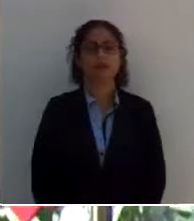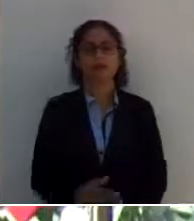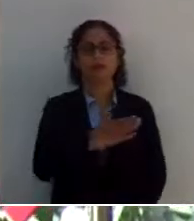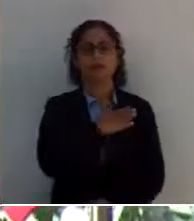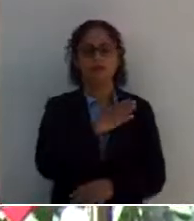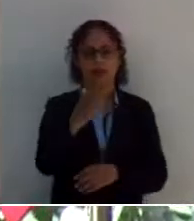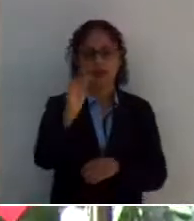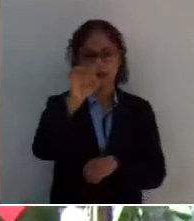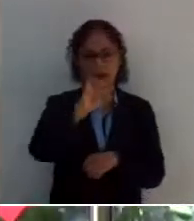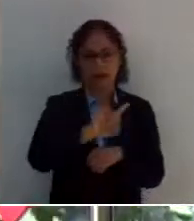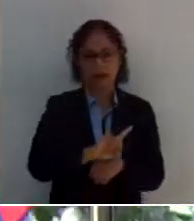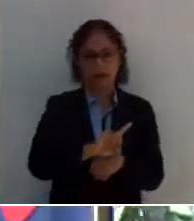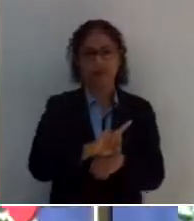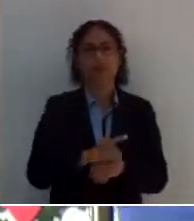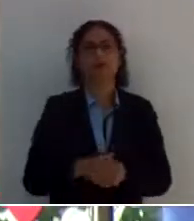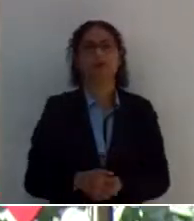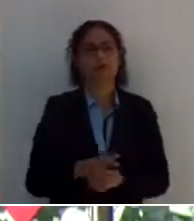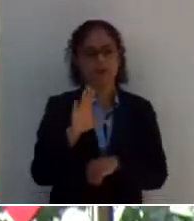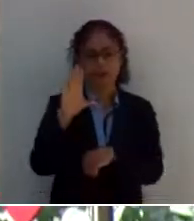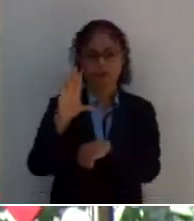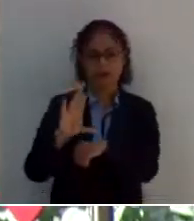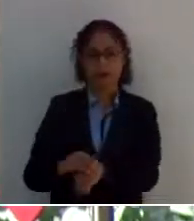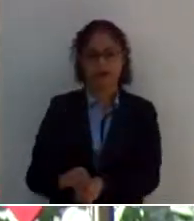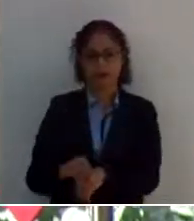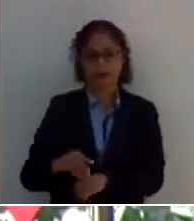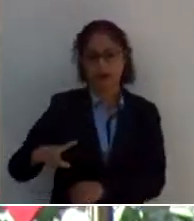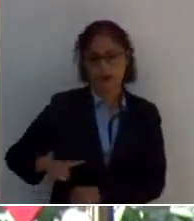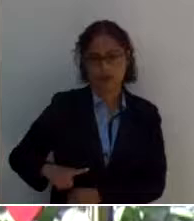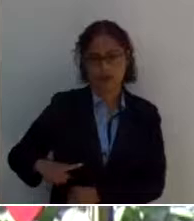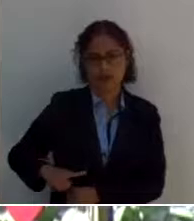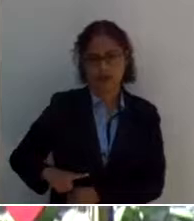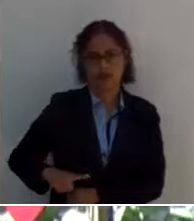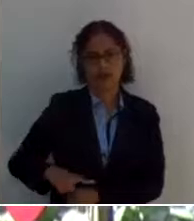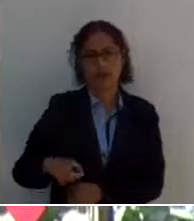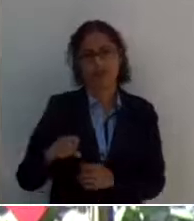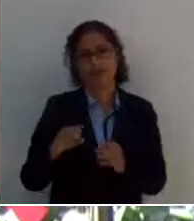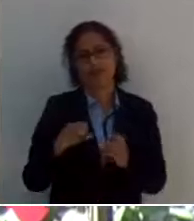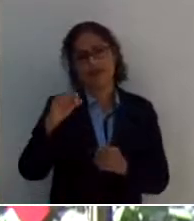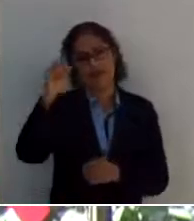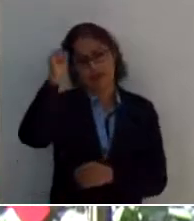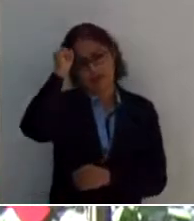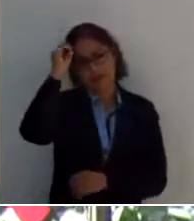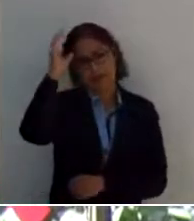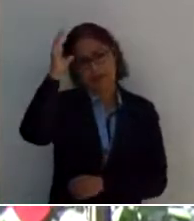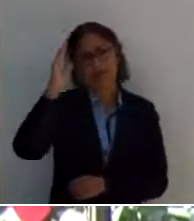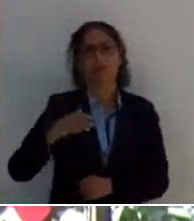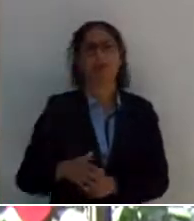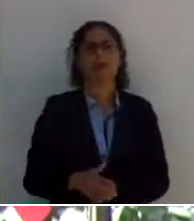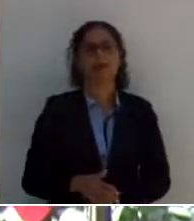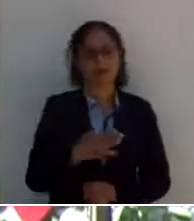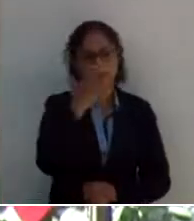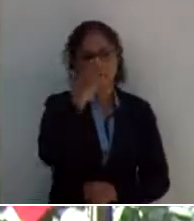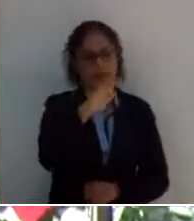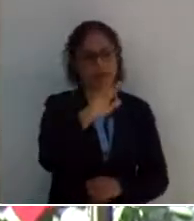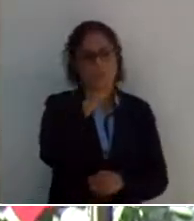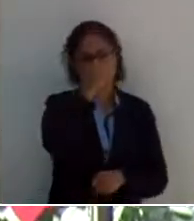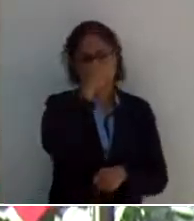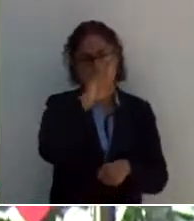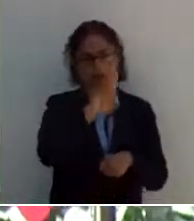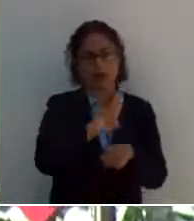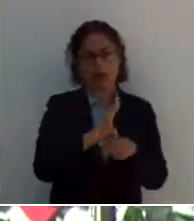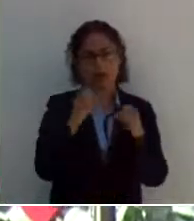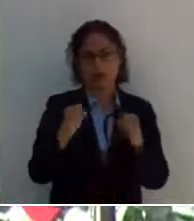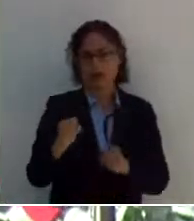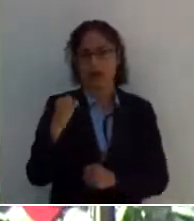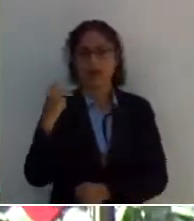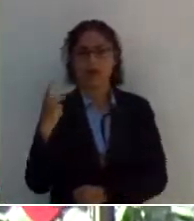Buenos días. Con su permiso, gobernador Silvano Aureoles Conejo, señor secretario de Seguridad Pública